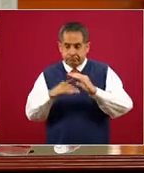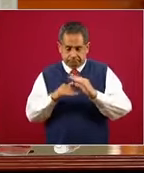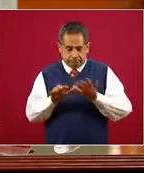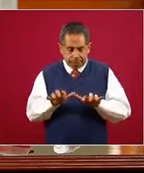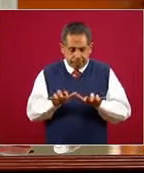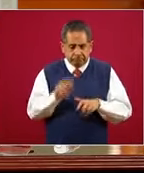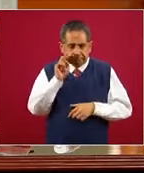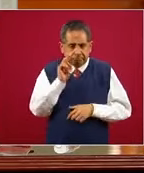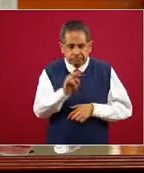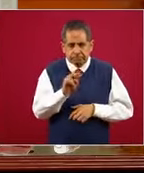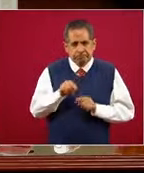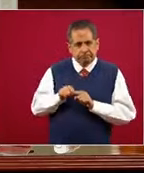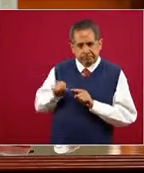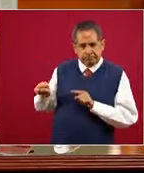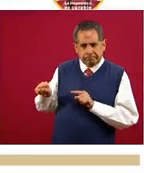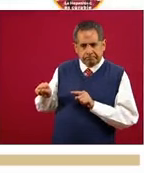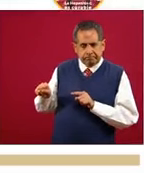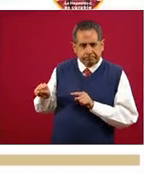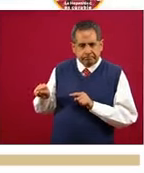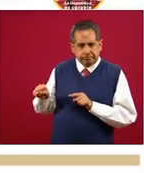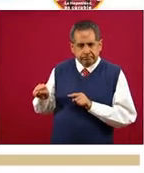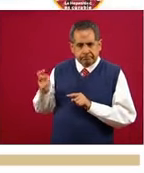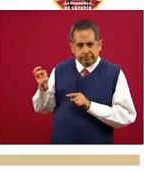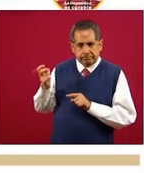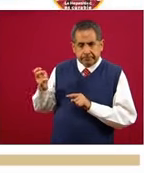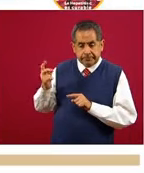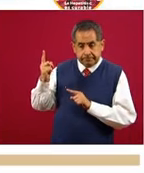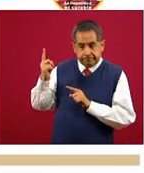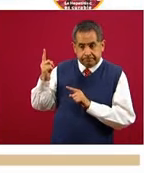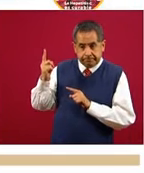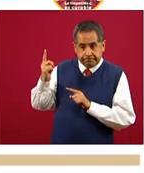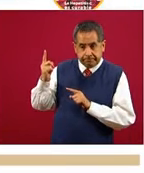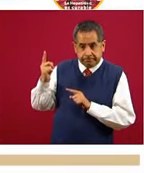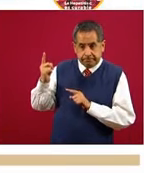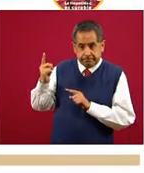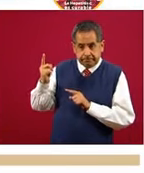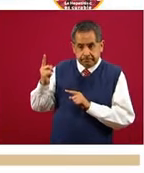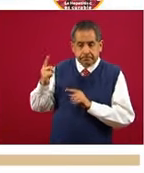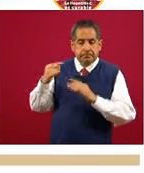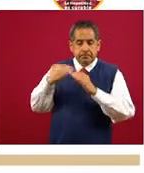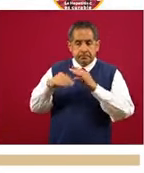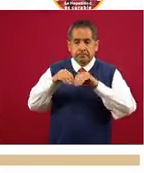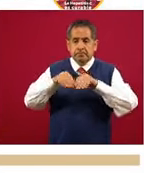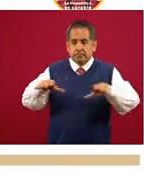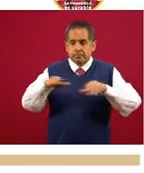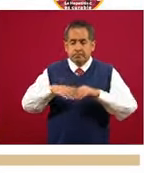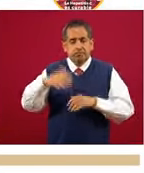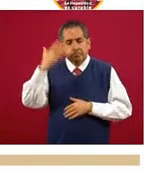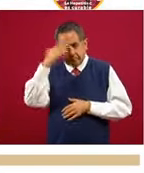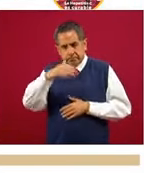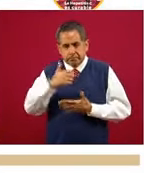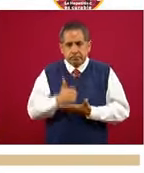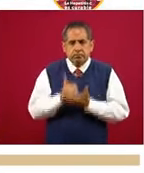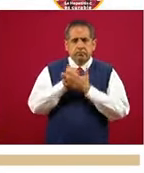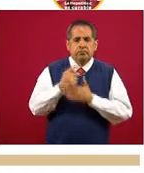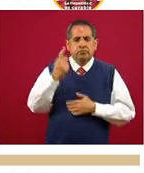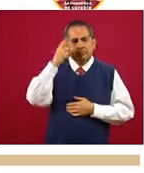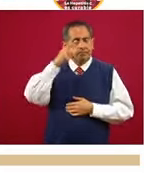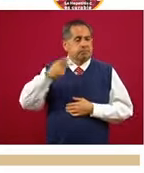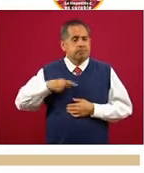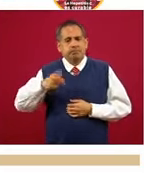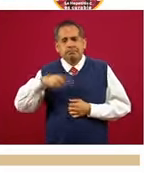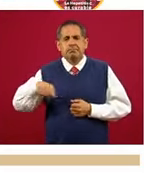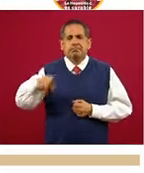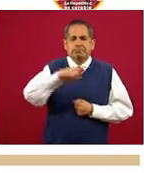que los pueden ver aquí en la diapositiva y que nos van a permitir ayudar a que las